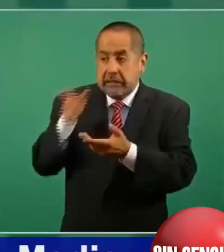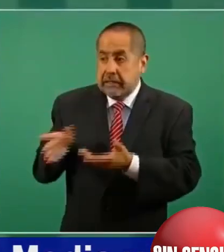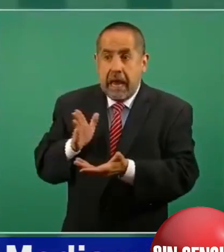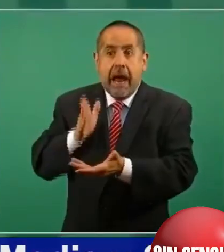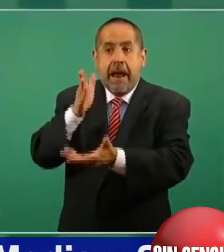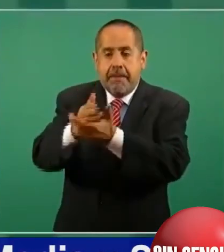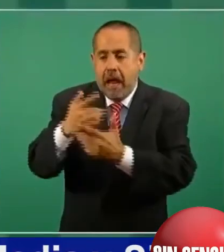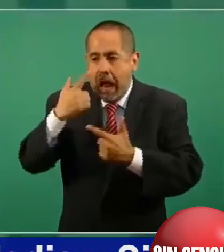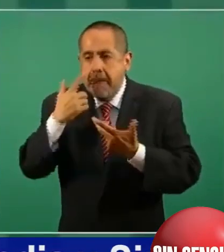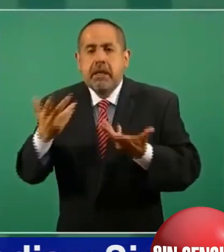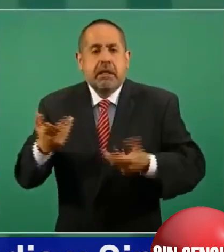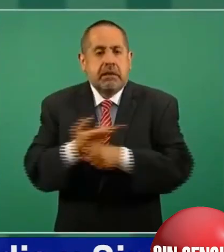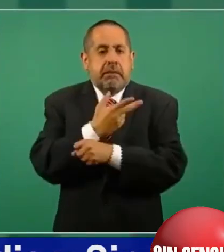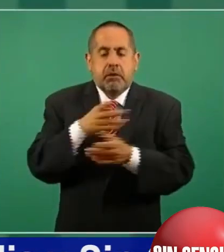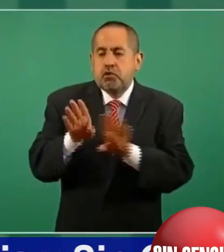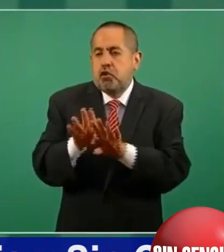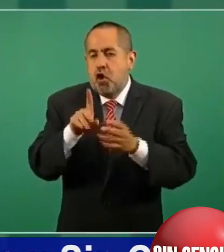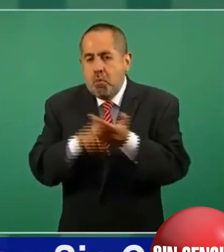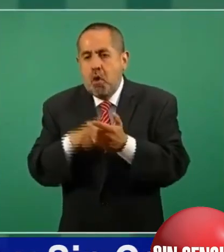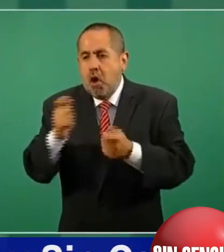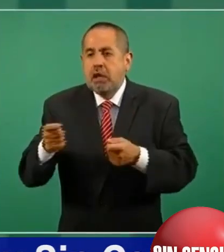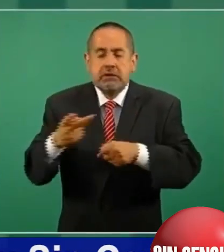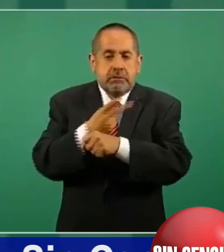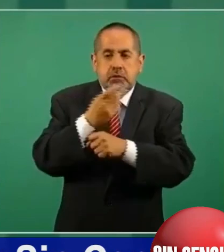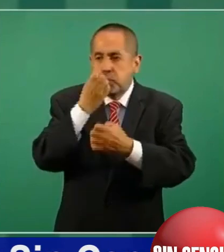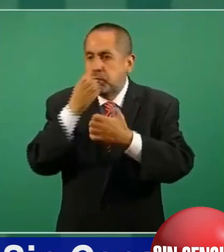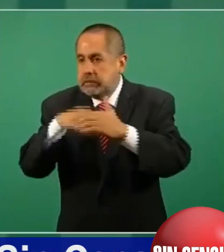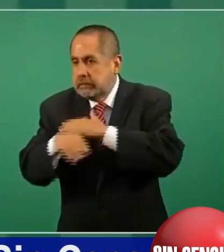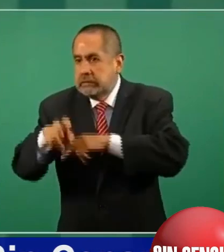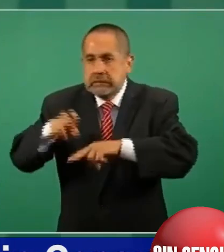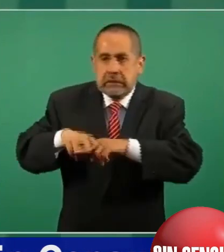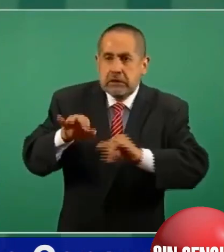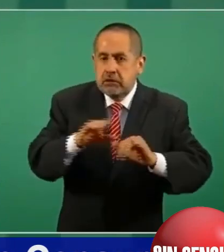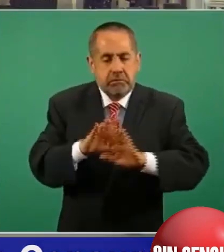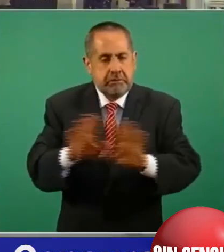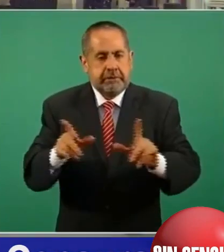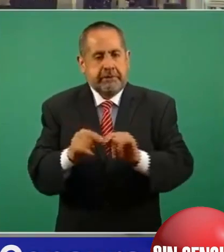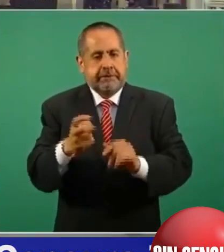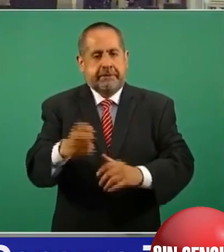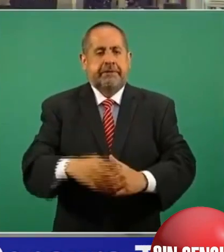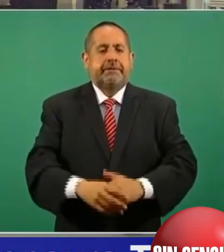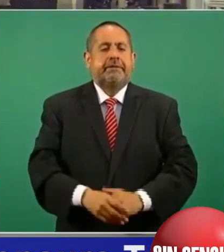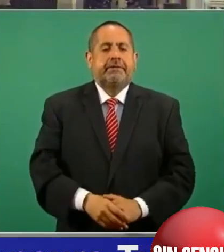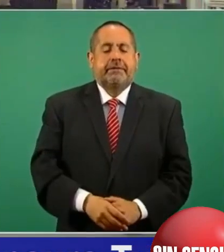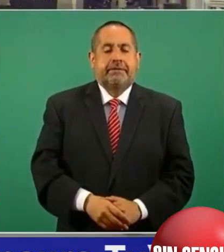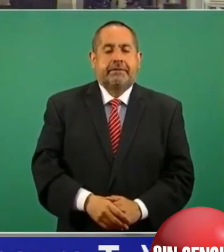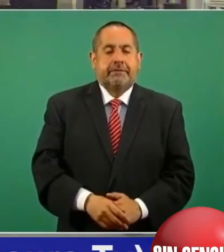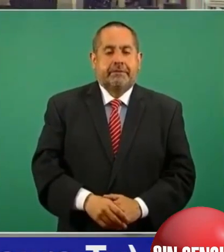para ver con el Estado el regreso a clases. Gracias.